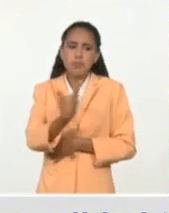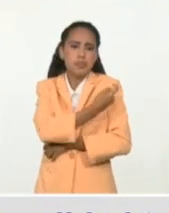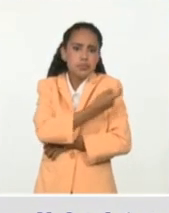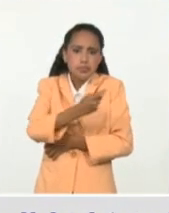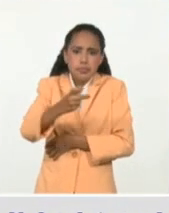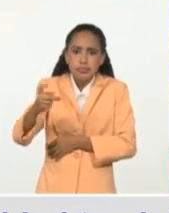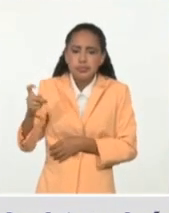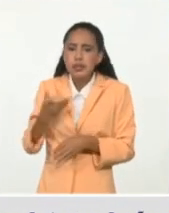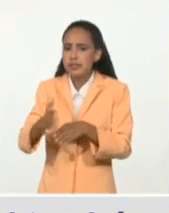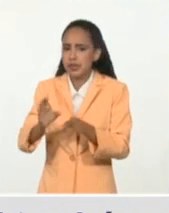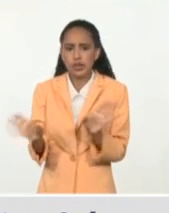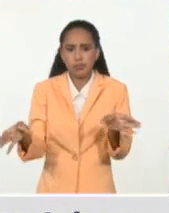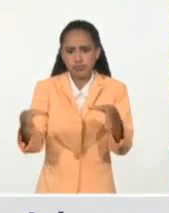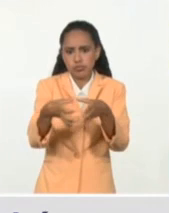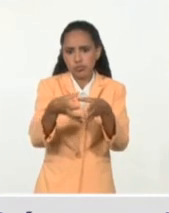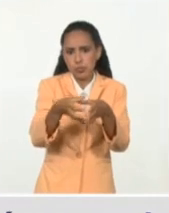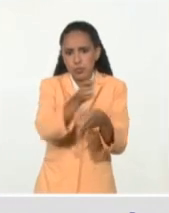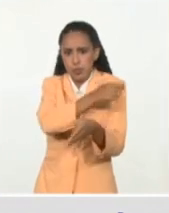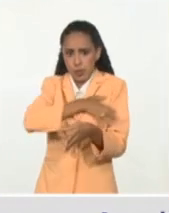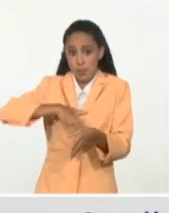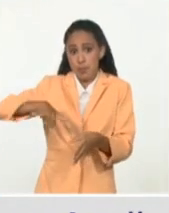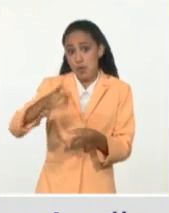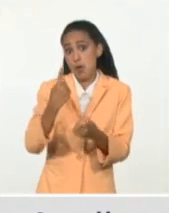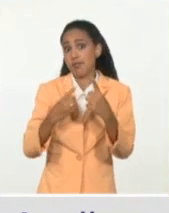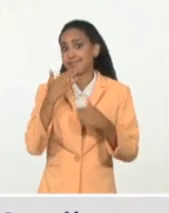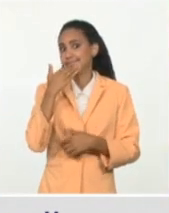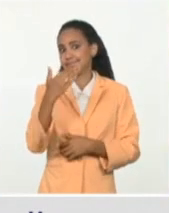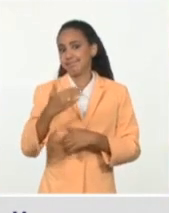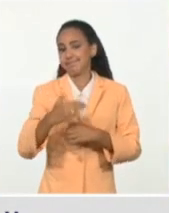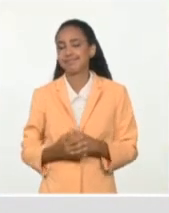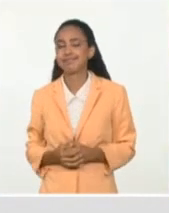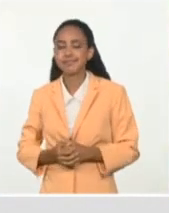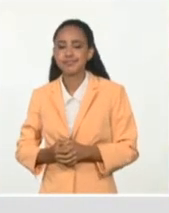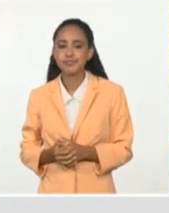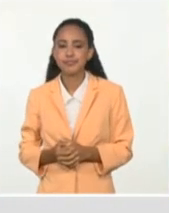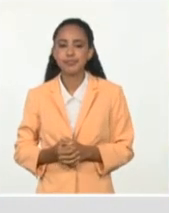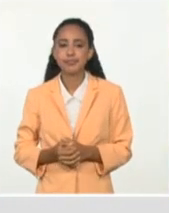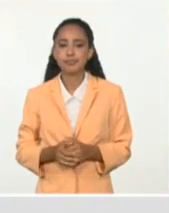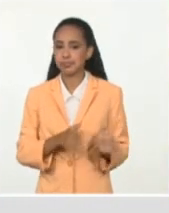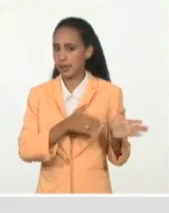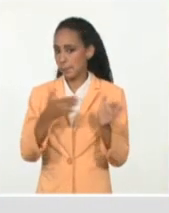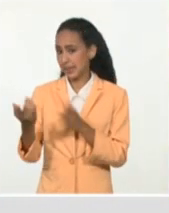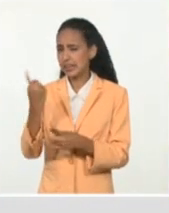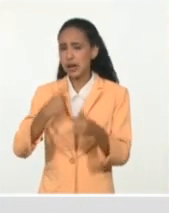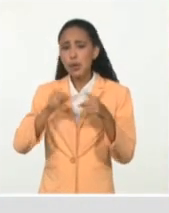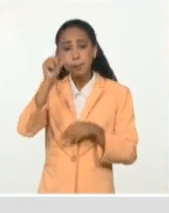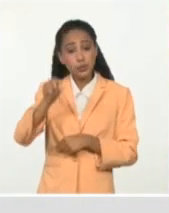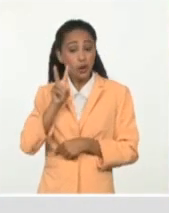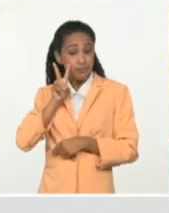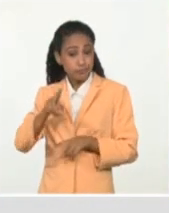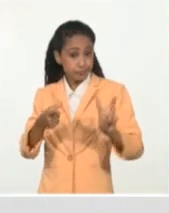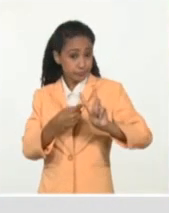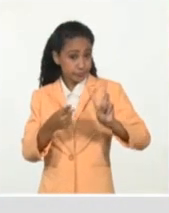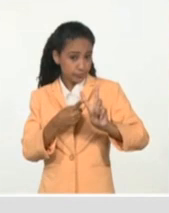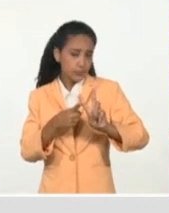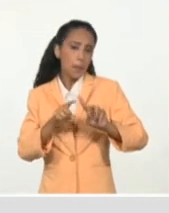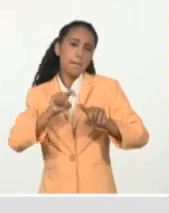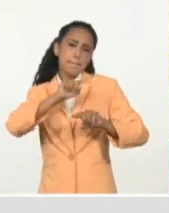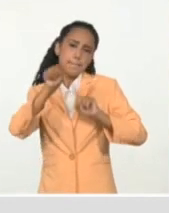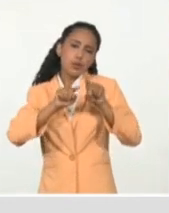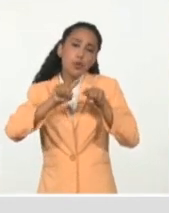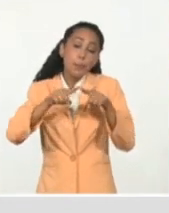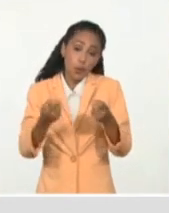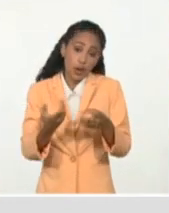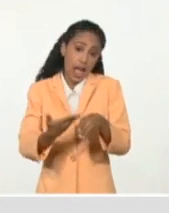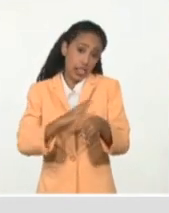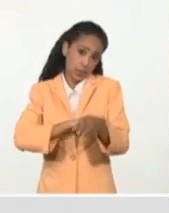poblacionales específicos y es una gran ventaja. Doctor, algunos televidentes nos preguntan, sobre todo porque ya padecieron la enfermedad y están interesados,